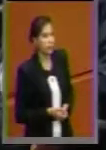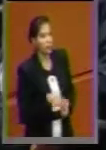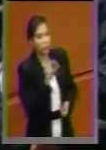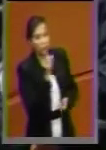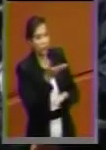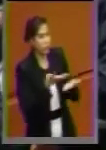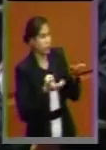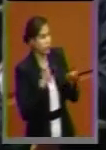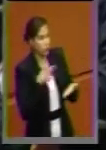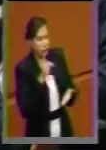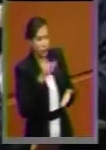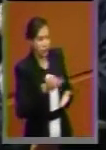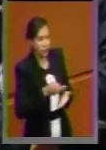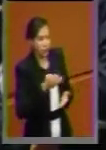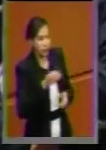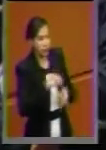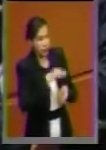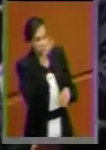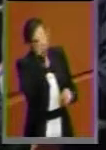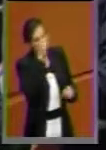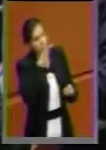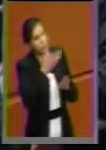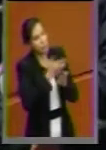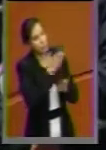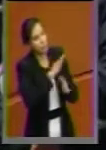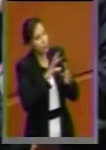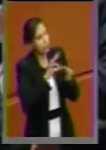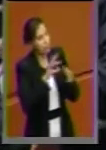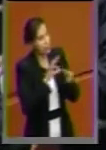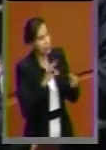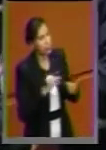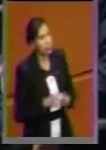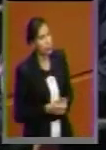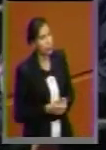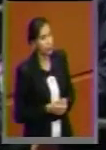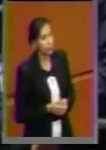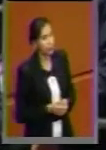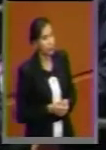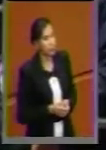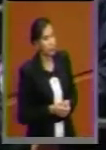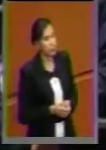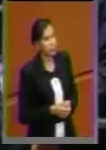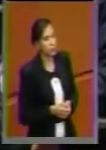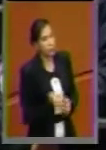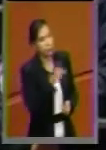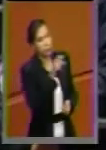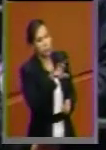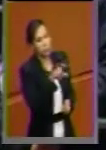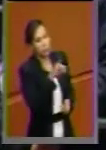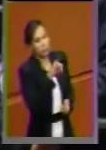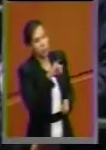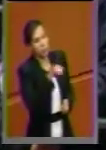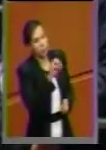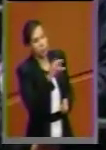comparto lo que manifestó hoy dio cuanta claridad el doctor jorge tur